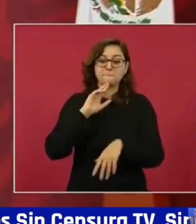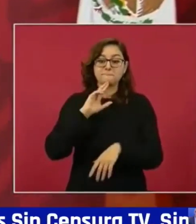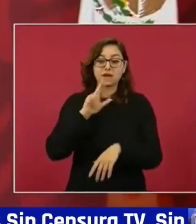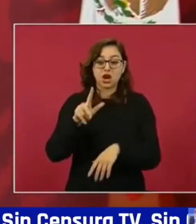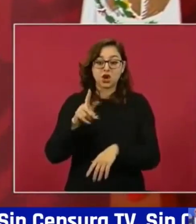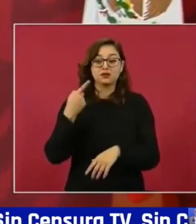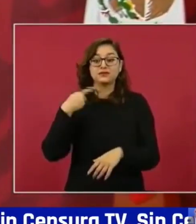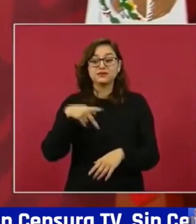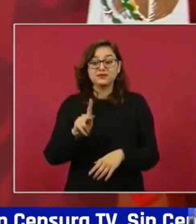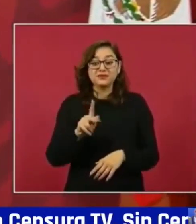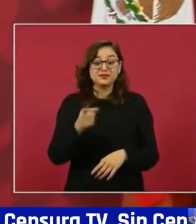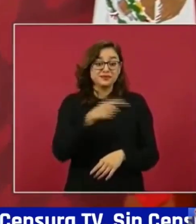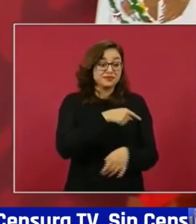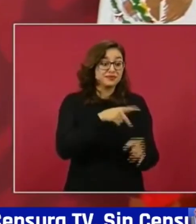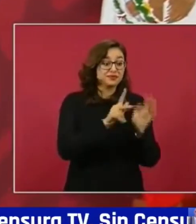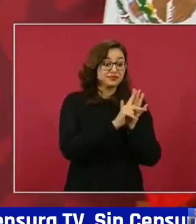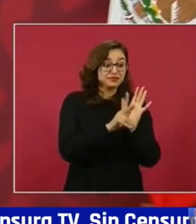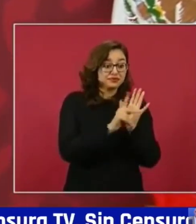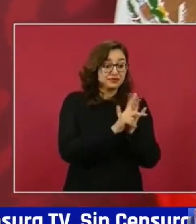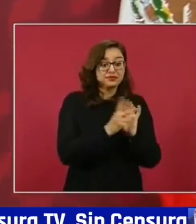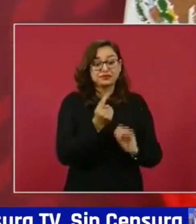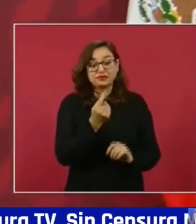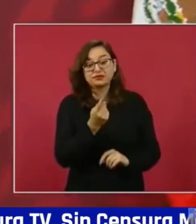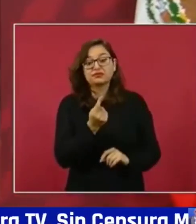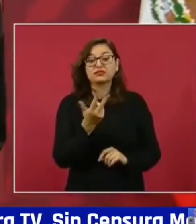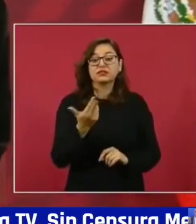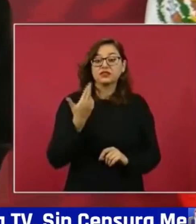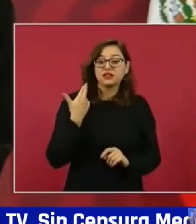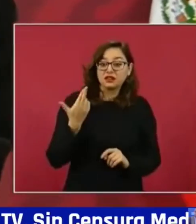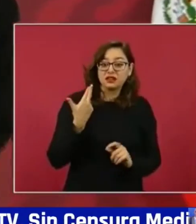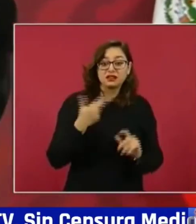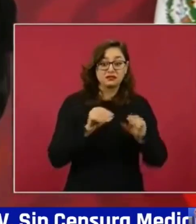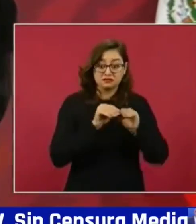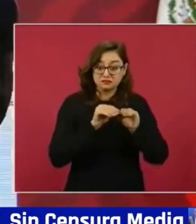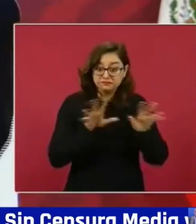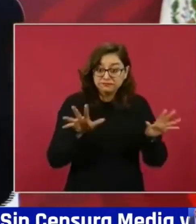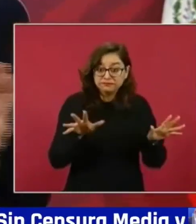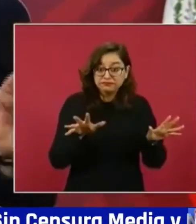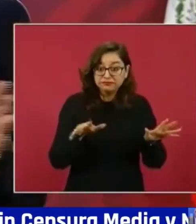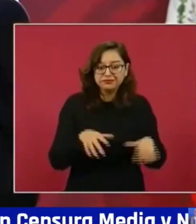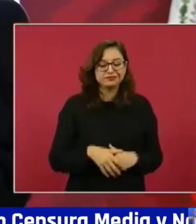pero los medios de comunicación convencionales